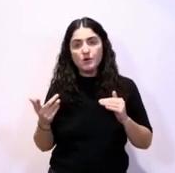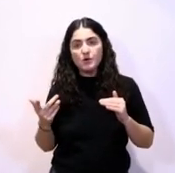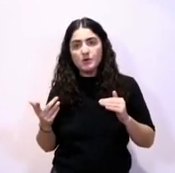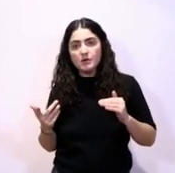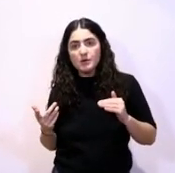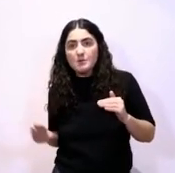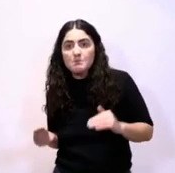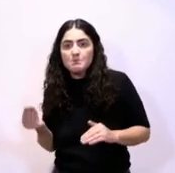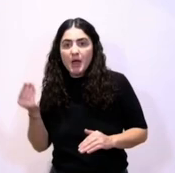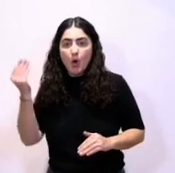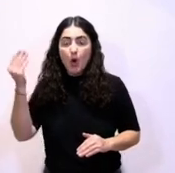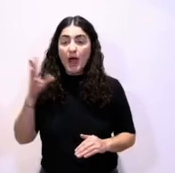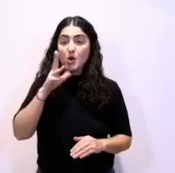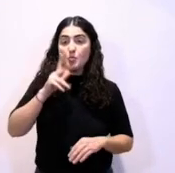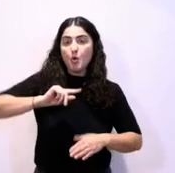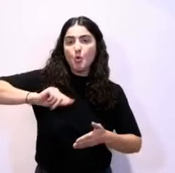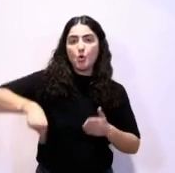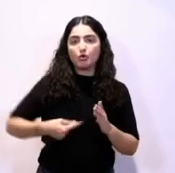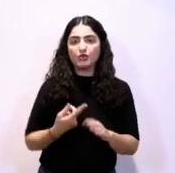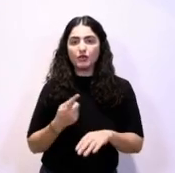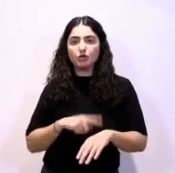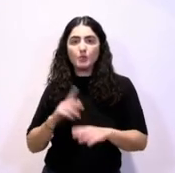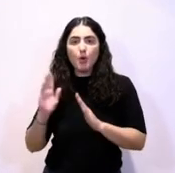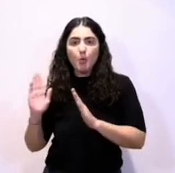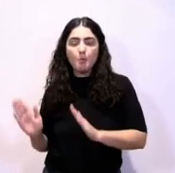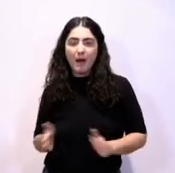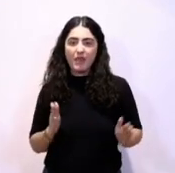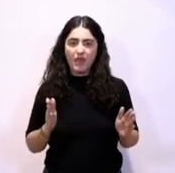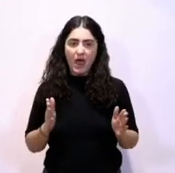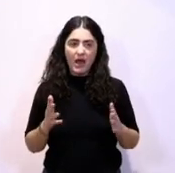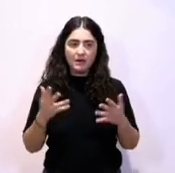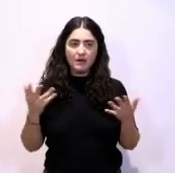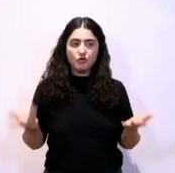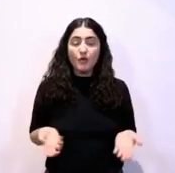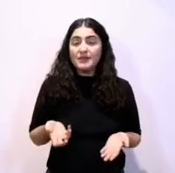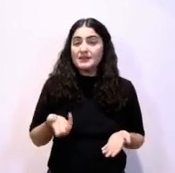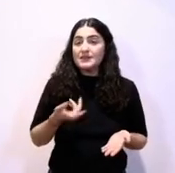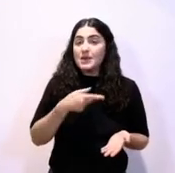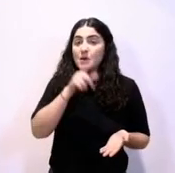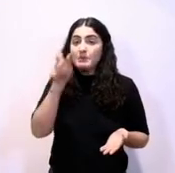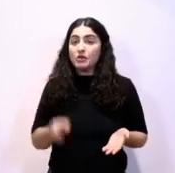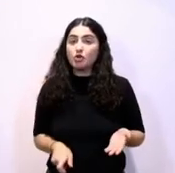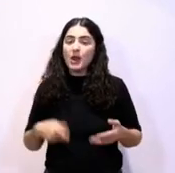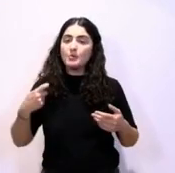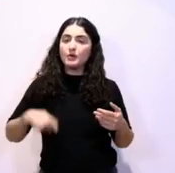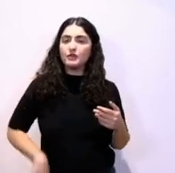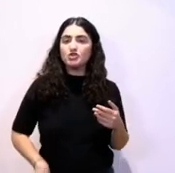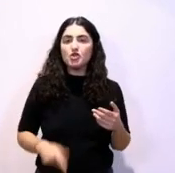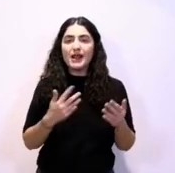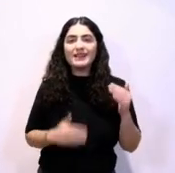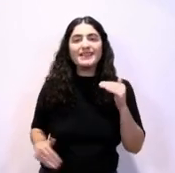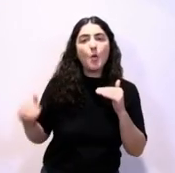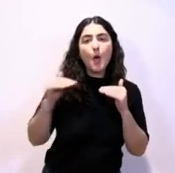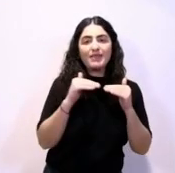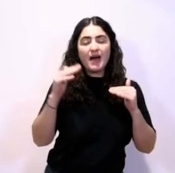parcial. ¿Por qué eliminaron esos agentes de igualdad que combatían esa brecha de género?